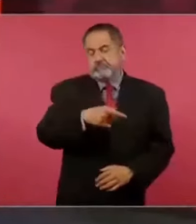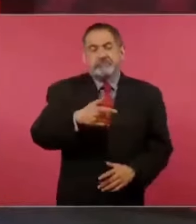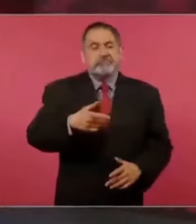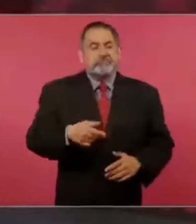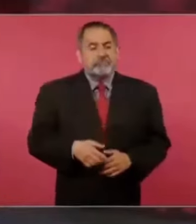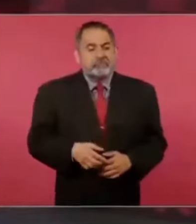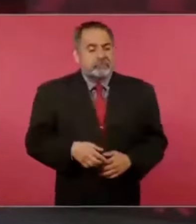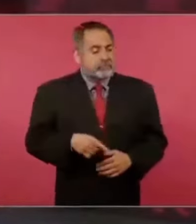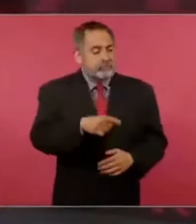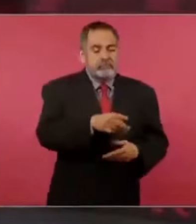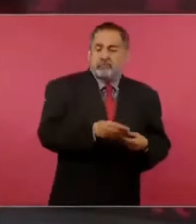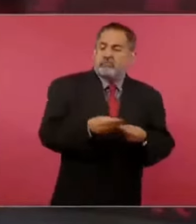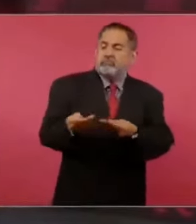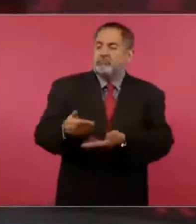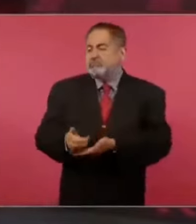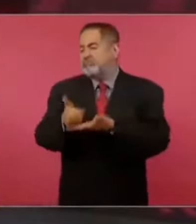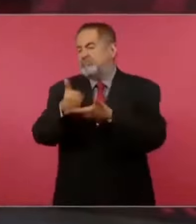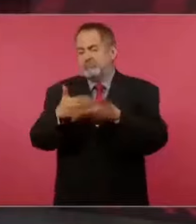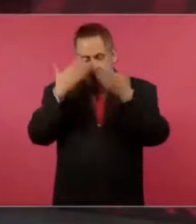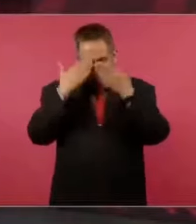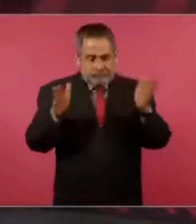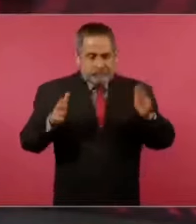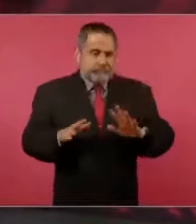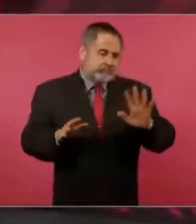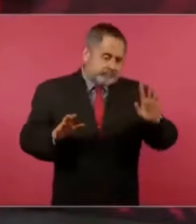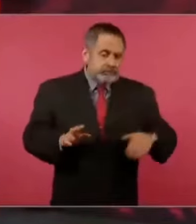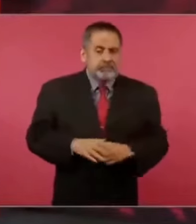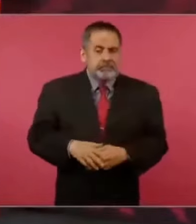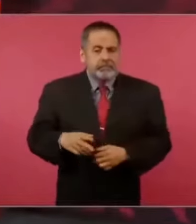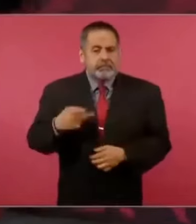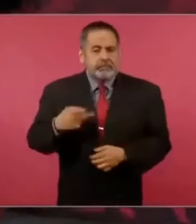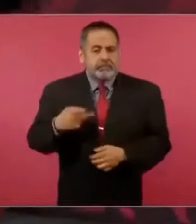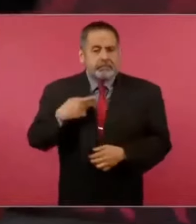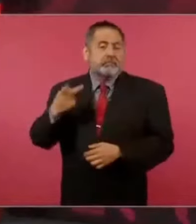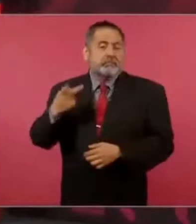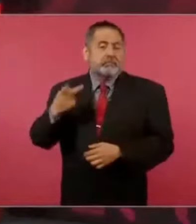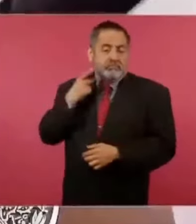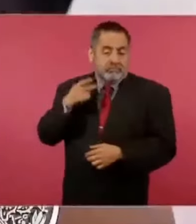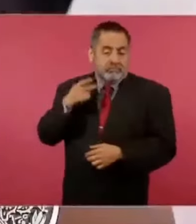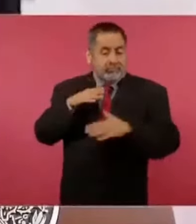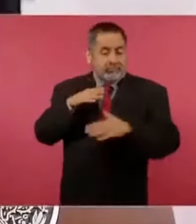y ayude, pero políticamente yo ni debería de estar